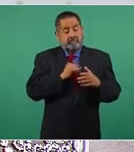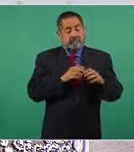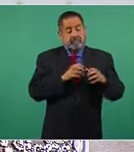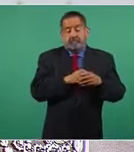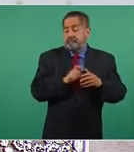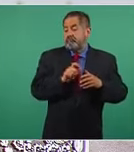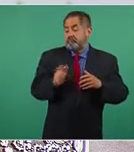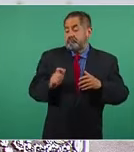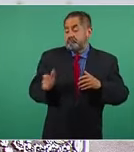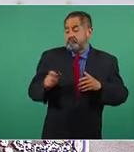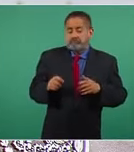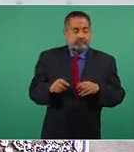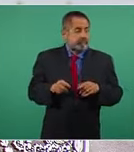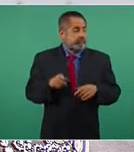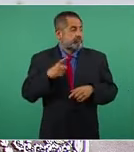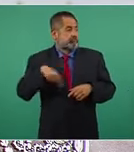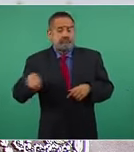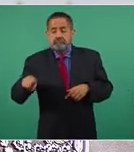muy conservador,